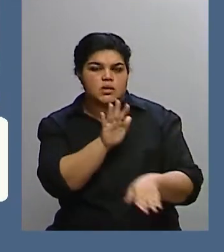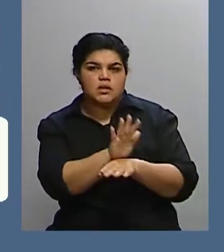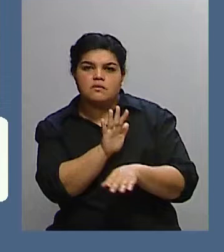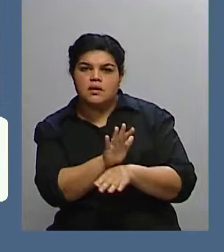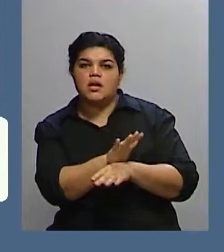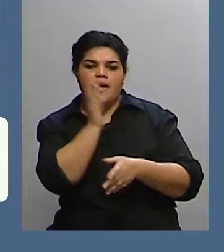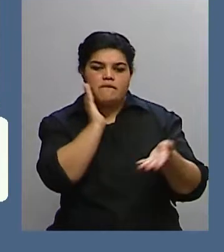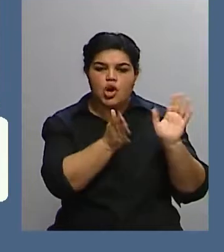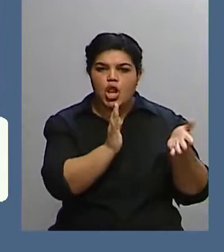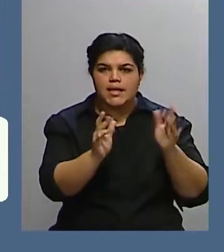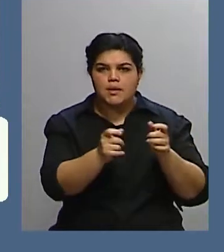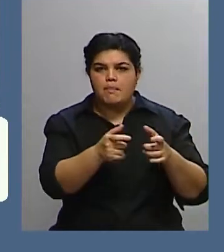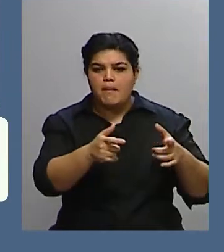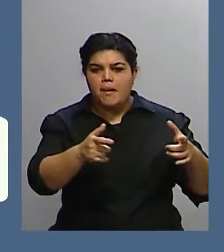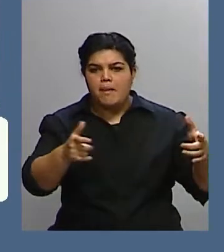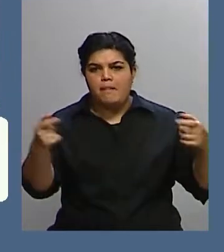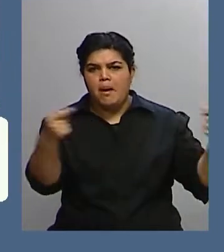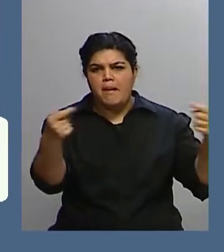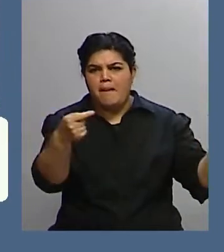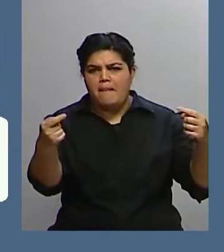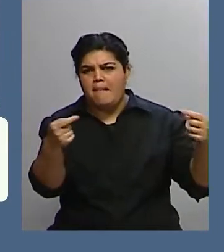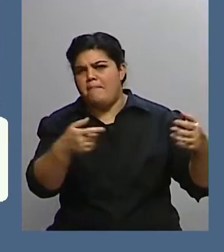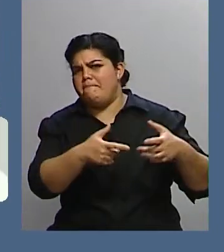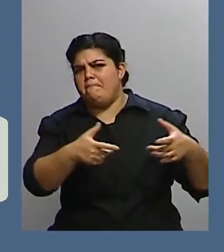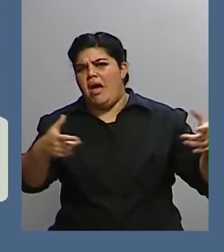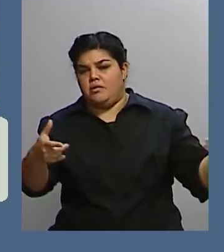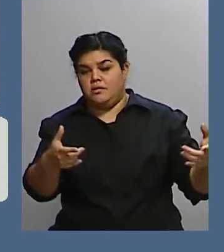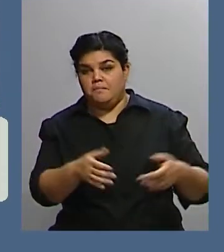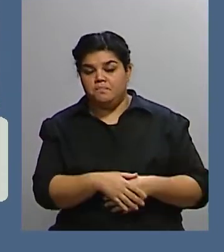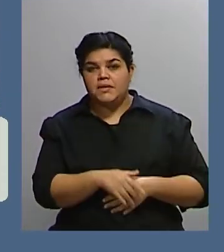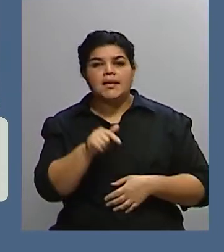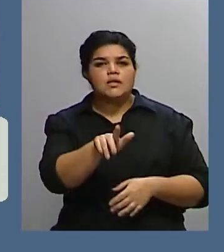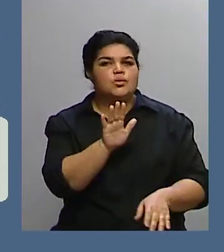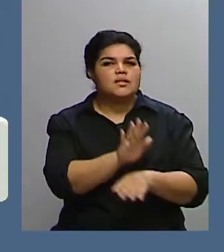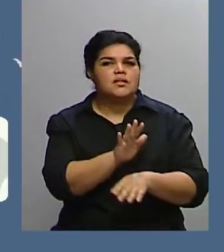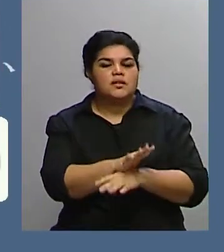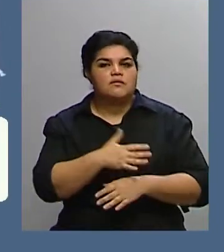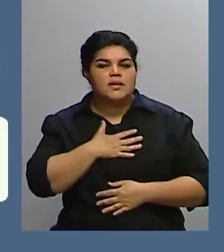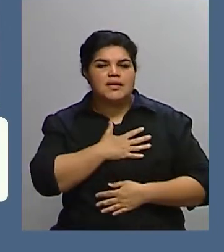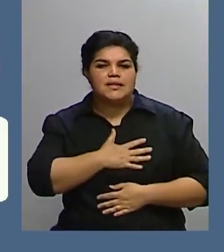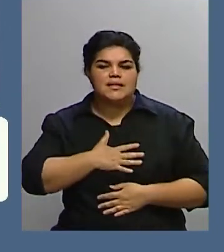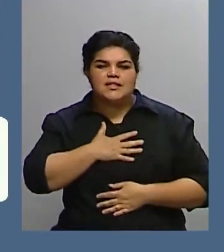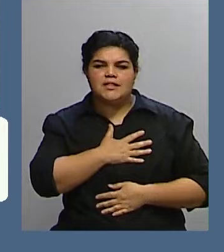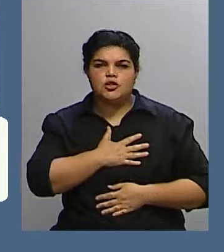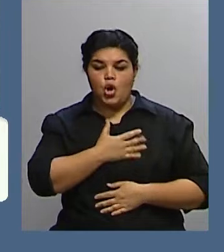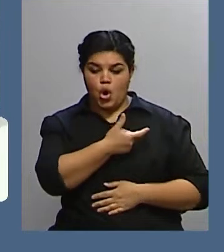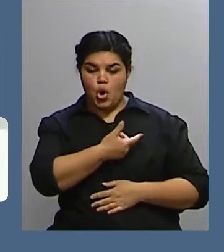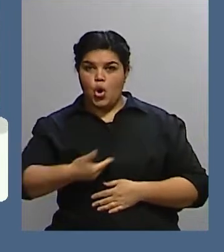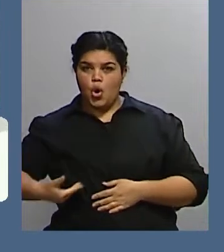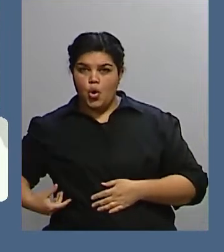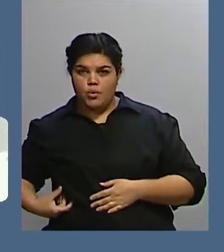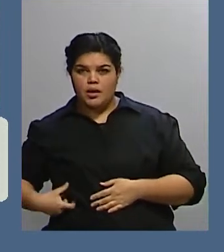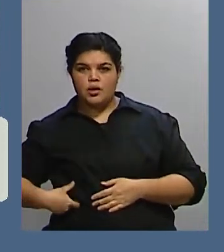Entonces, aquí hay una noción o hay una cierta sensación de abandono de indígenas y no